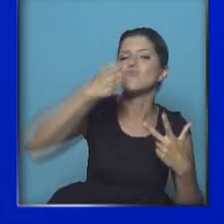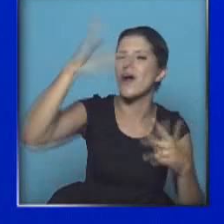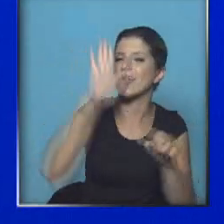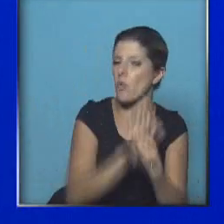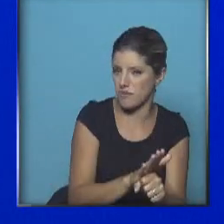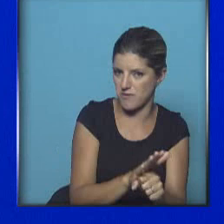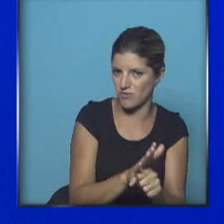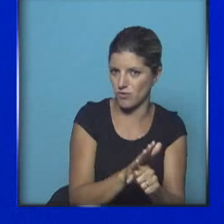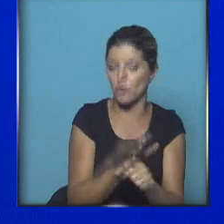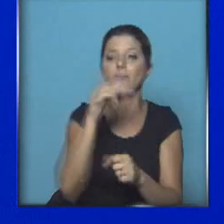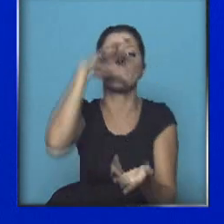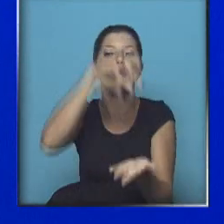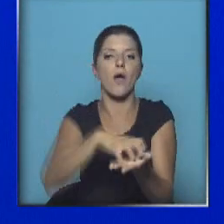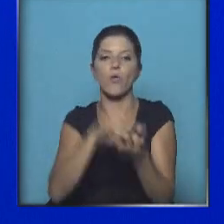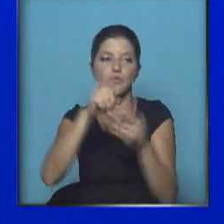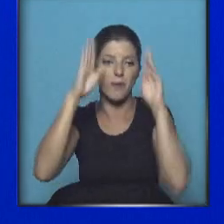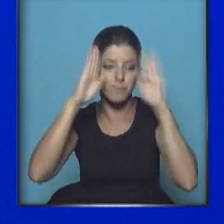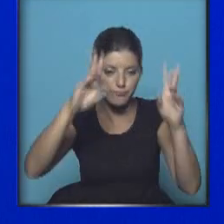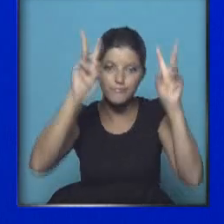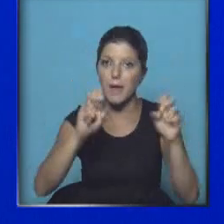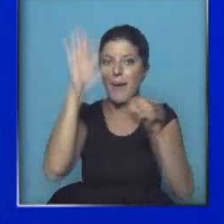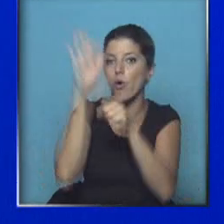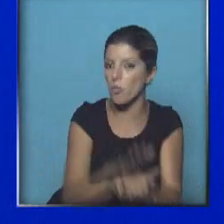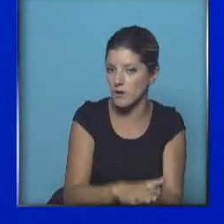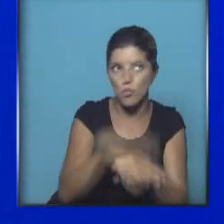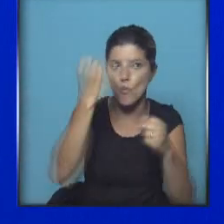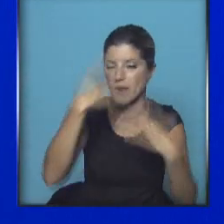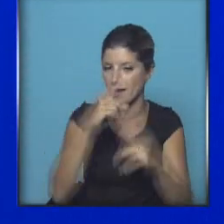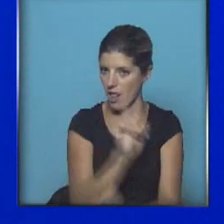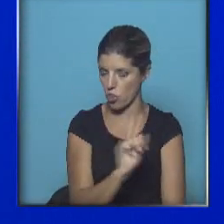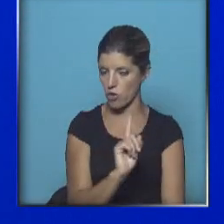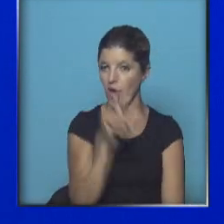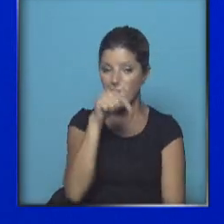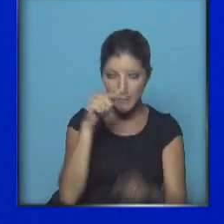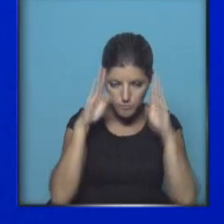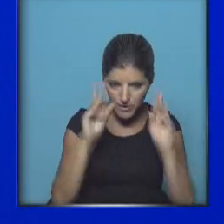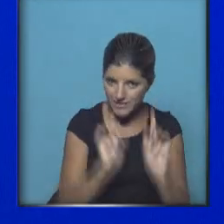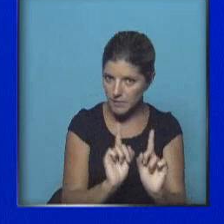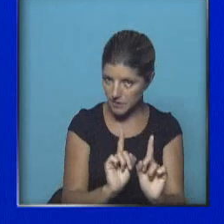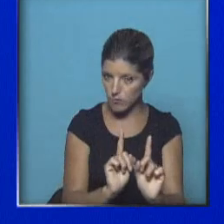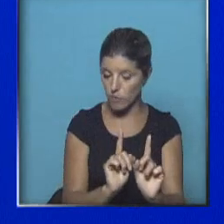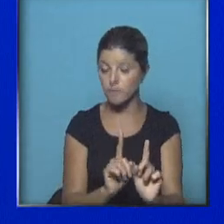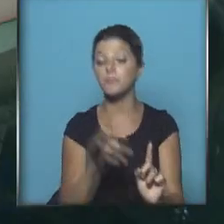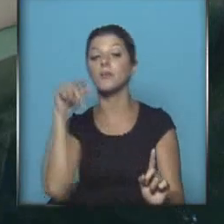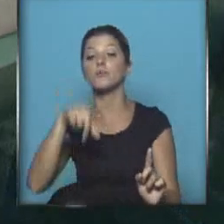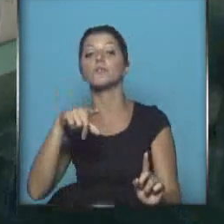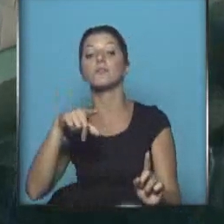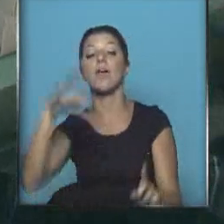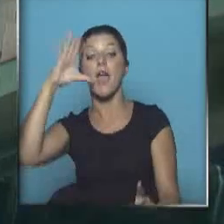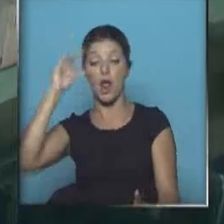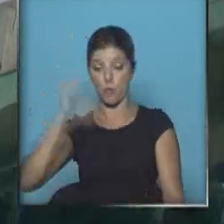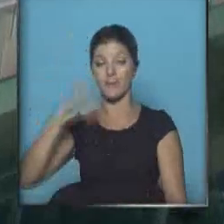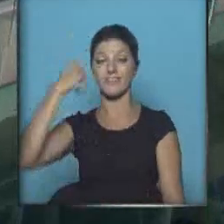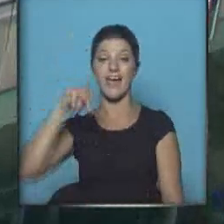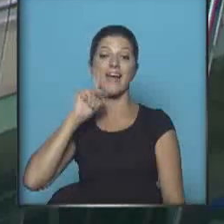es el juzgado de turno en encubrimientos, cualquier encubrimiento. Entonces, lo que dice Canicova es que él debería haber